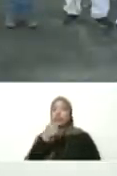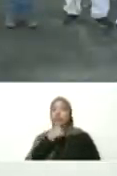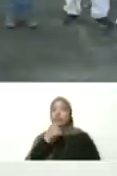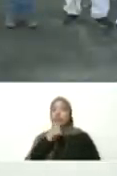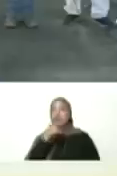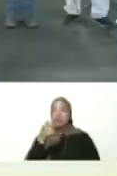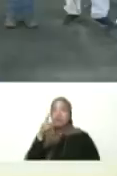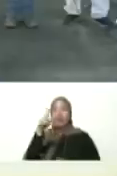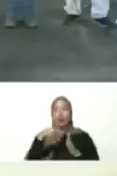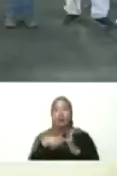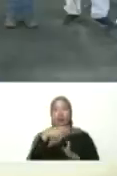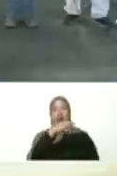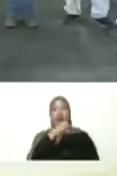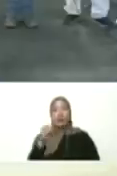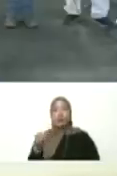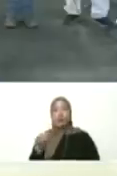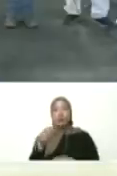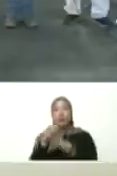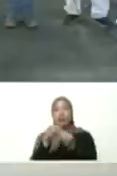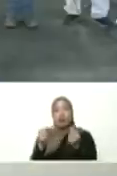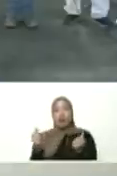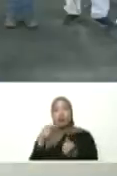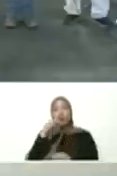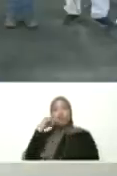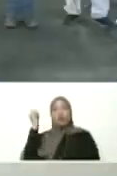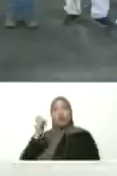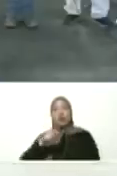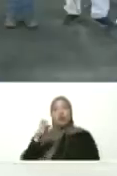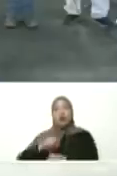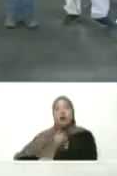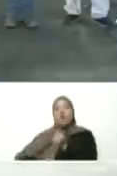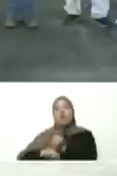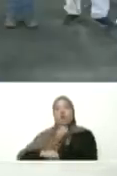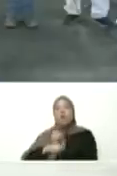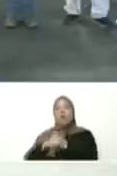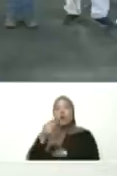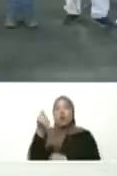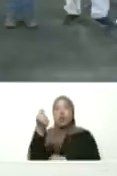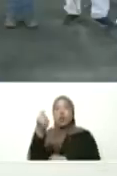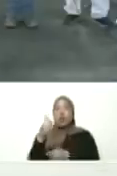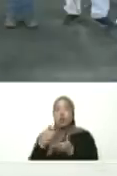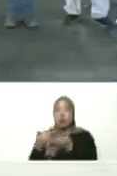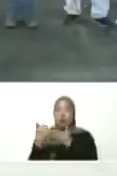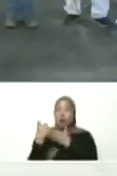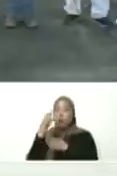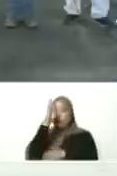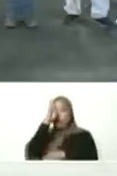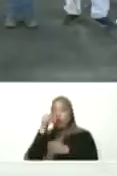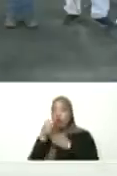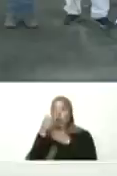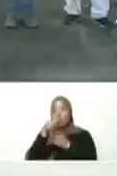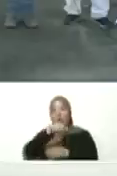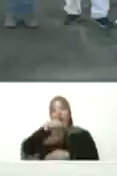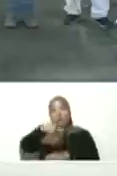sembrar 1000 hectáreas de maíz que necesitan apoyo, financiamiento, debemos garantizarlo.